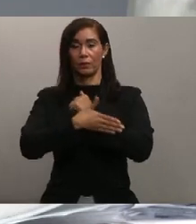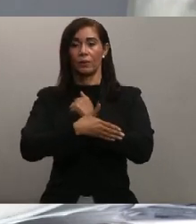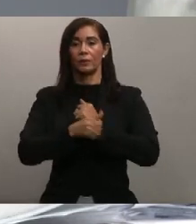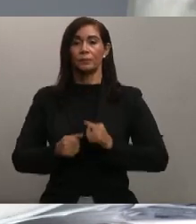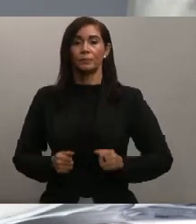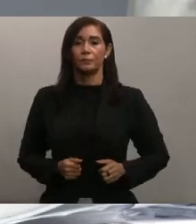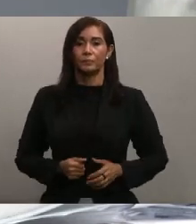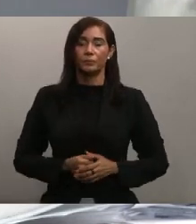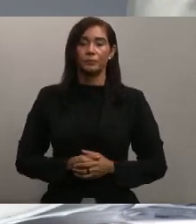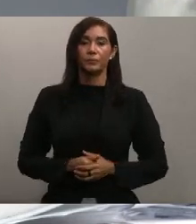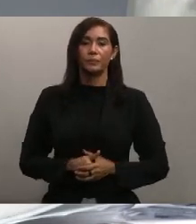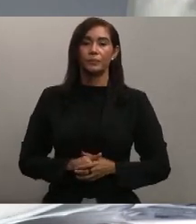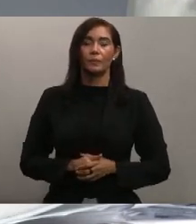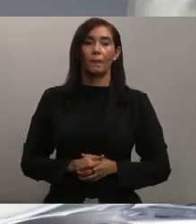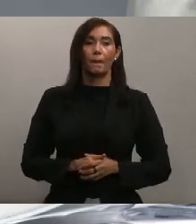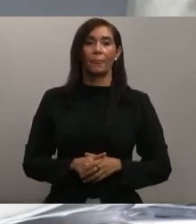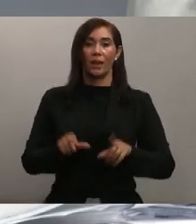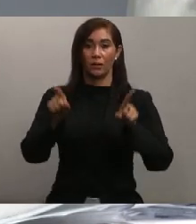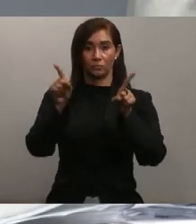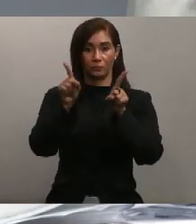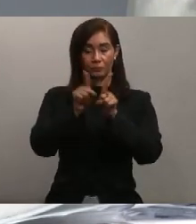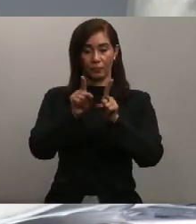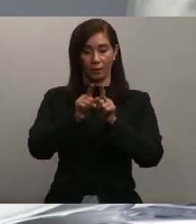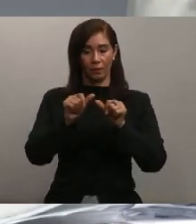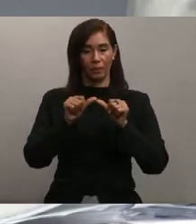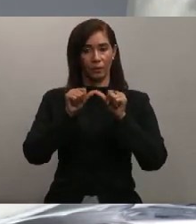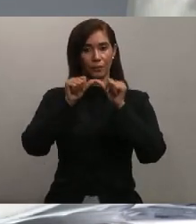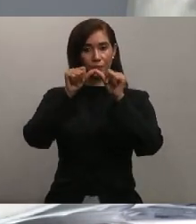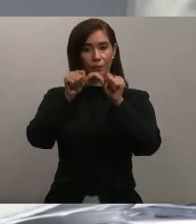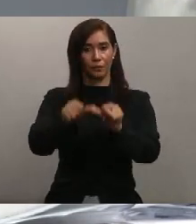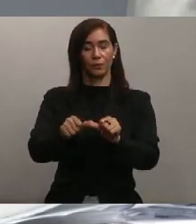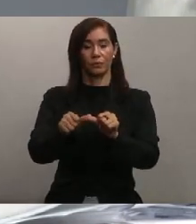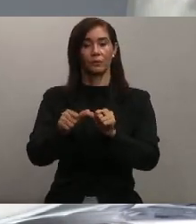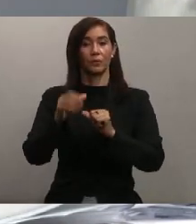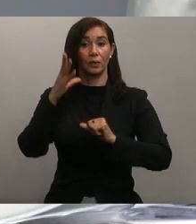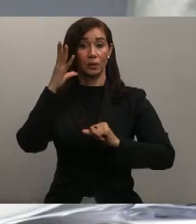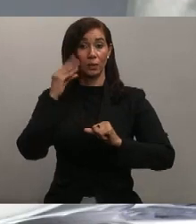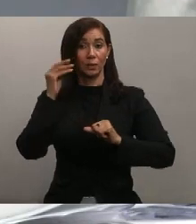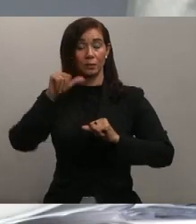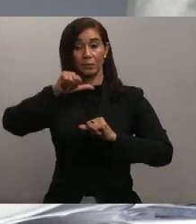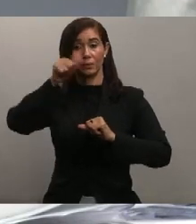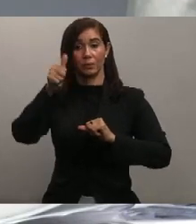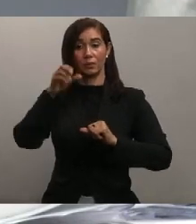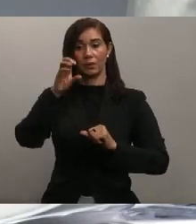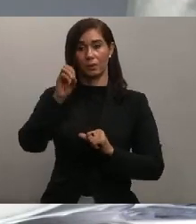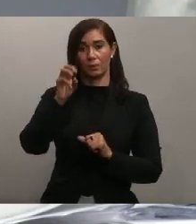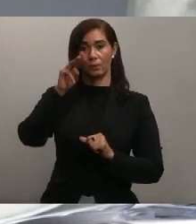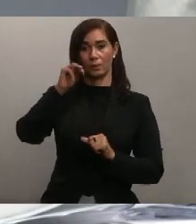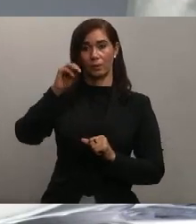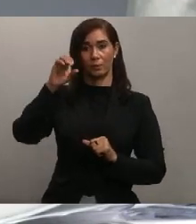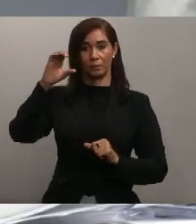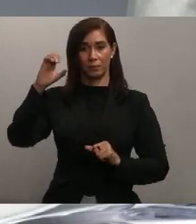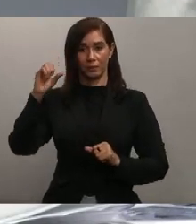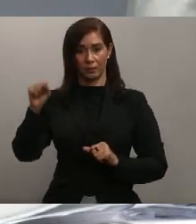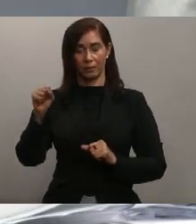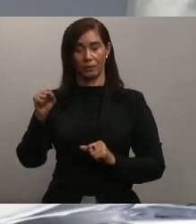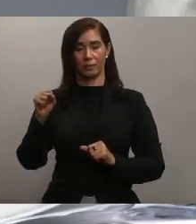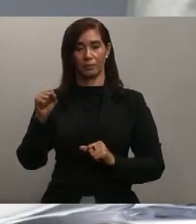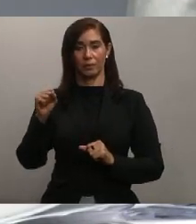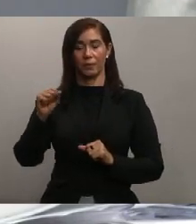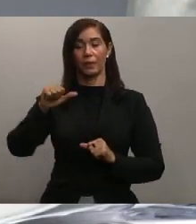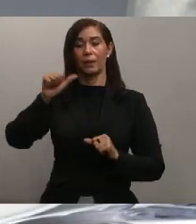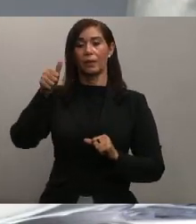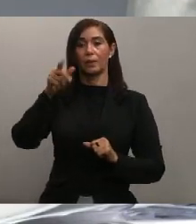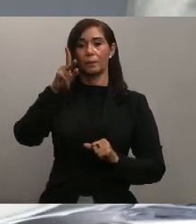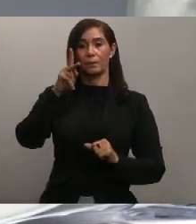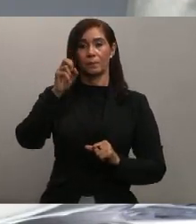países y habitualmente siguiendo las orientaciones de la Organización Mundial de la Salud y la Organización Panamericana